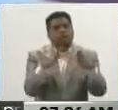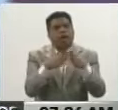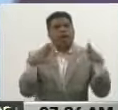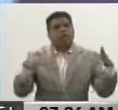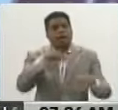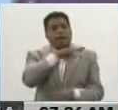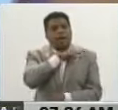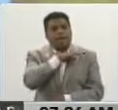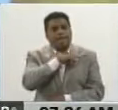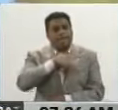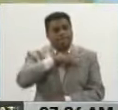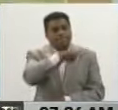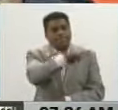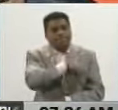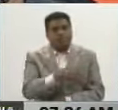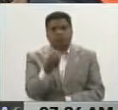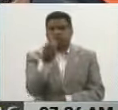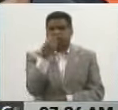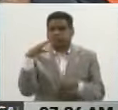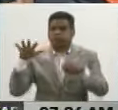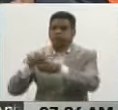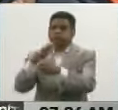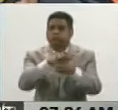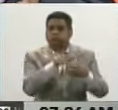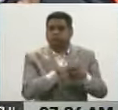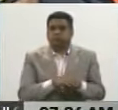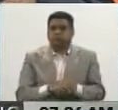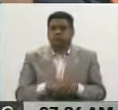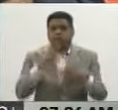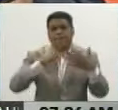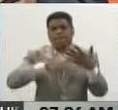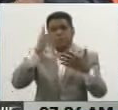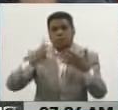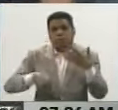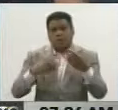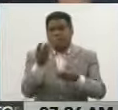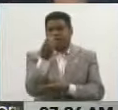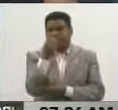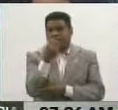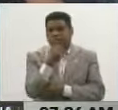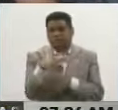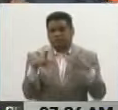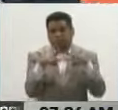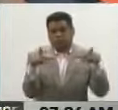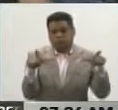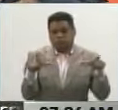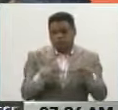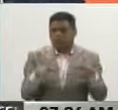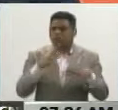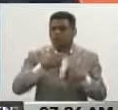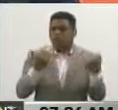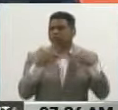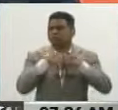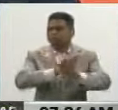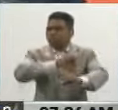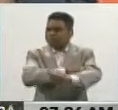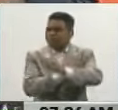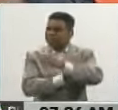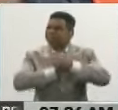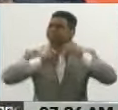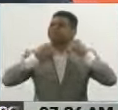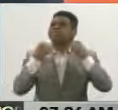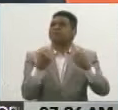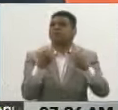Abastecimiento Soberano, claro, el programa de alimento escolar. Es entonces el programa de alimentación escolar un espacio donde confluye todos los esfuerzos del gobierno nacional